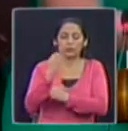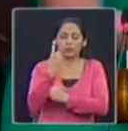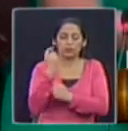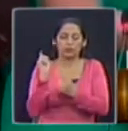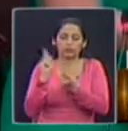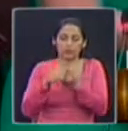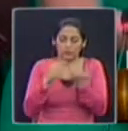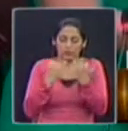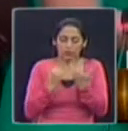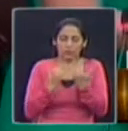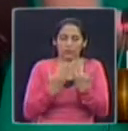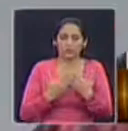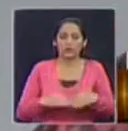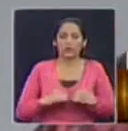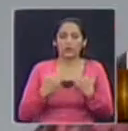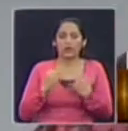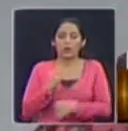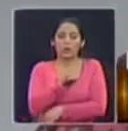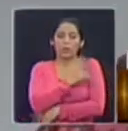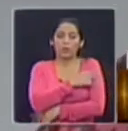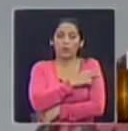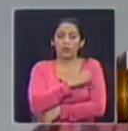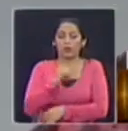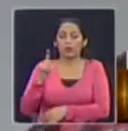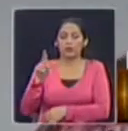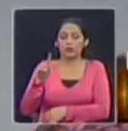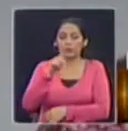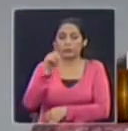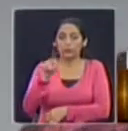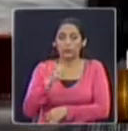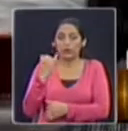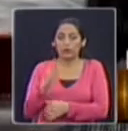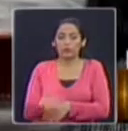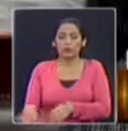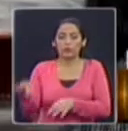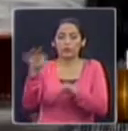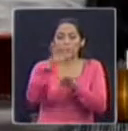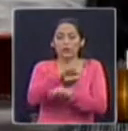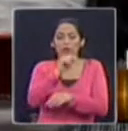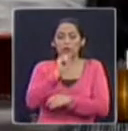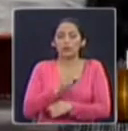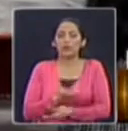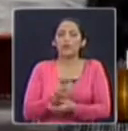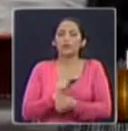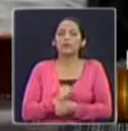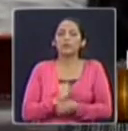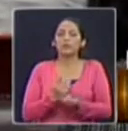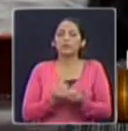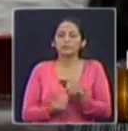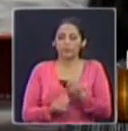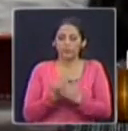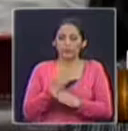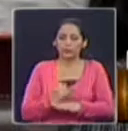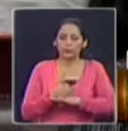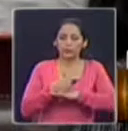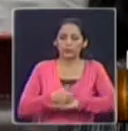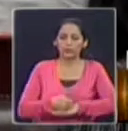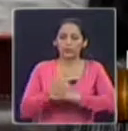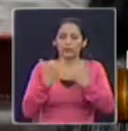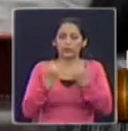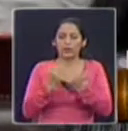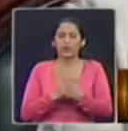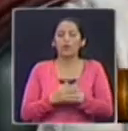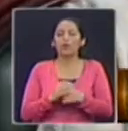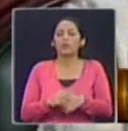la vocal suplente Luzaro fue principalizada y con 5 integrantes el pleno procedió a elegir al reemplazo de